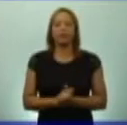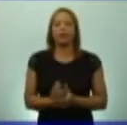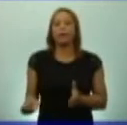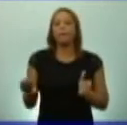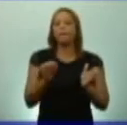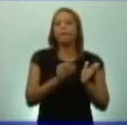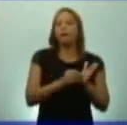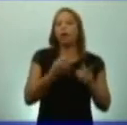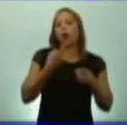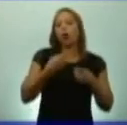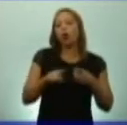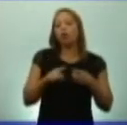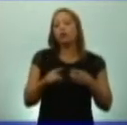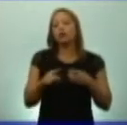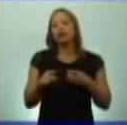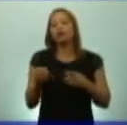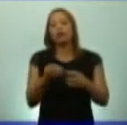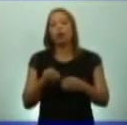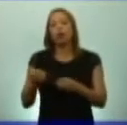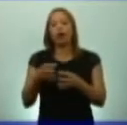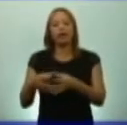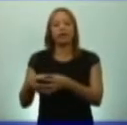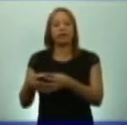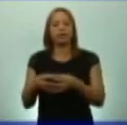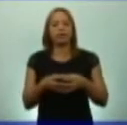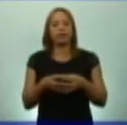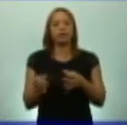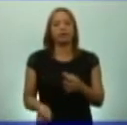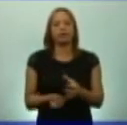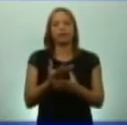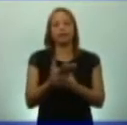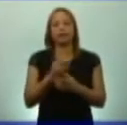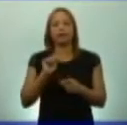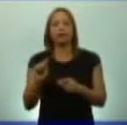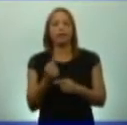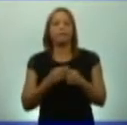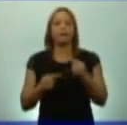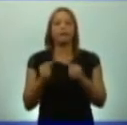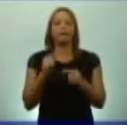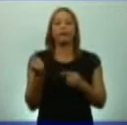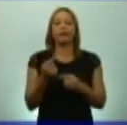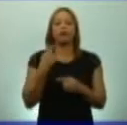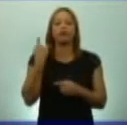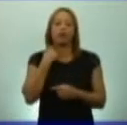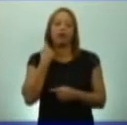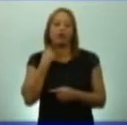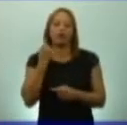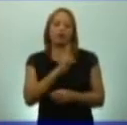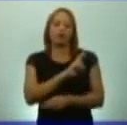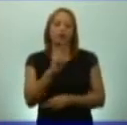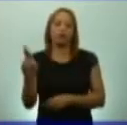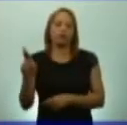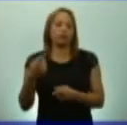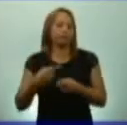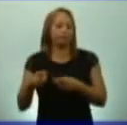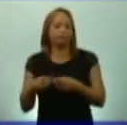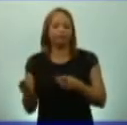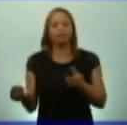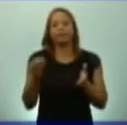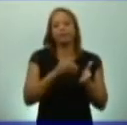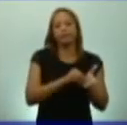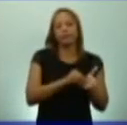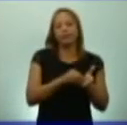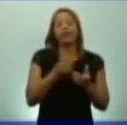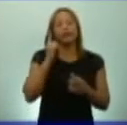otras organizaciones de masas que se crearon desde los primeros años de la revolución. También creemos